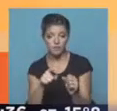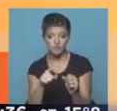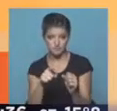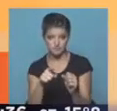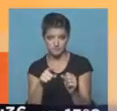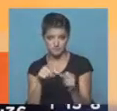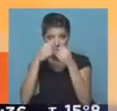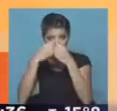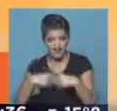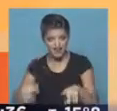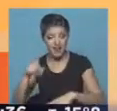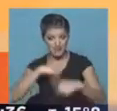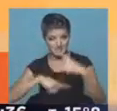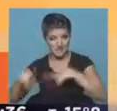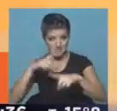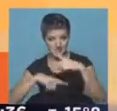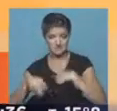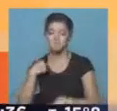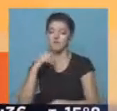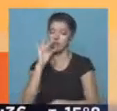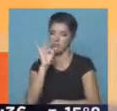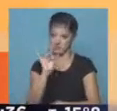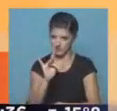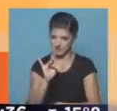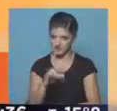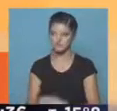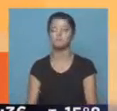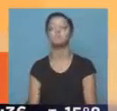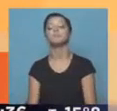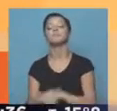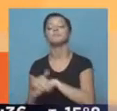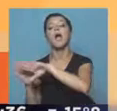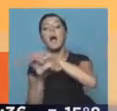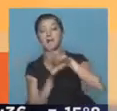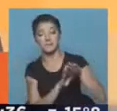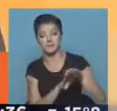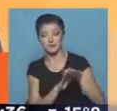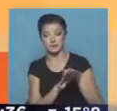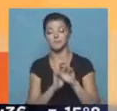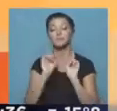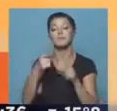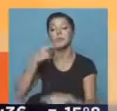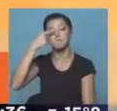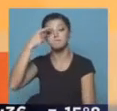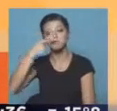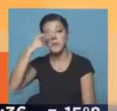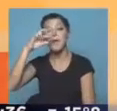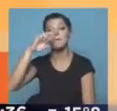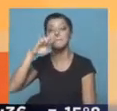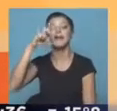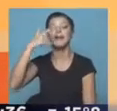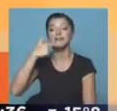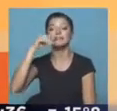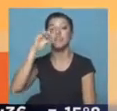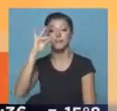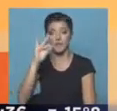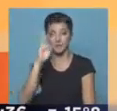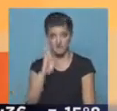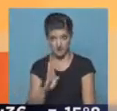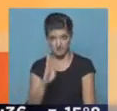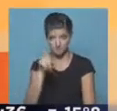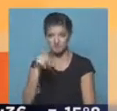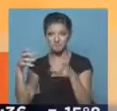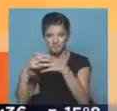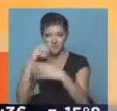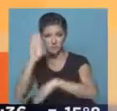para iniciar este trámite. Eso por un lado. Por el otro lado, es interesante la posición del PSDB, es decir, el partido de Fernando